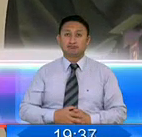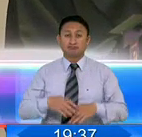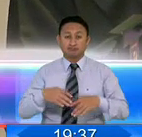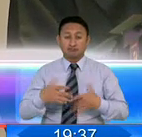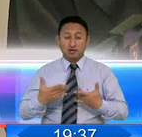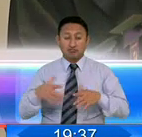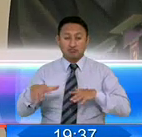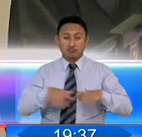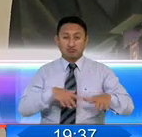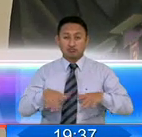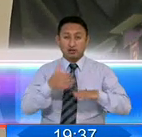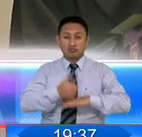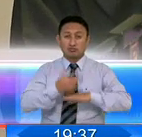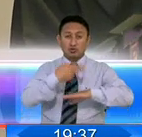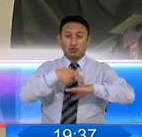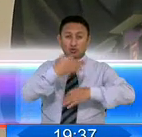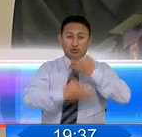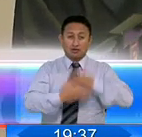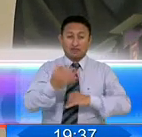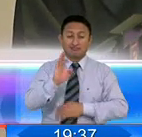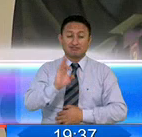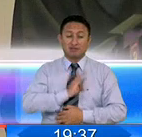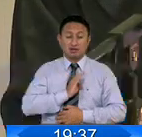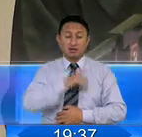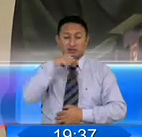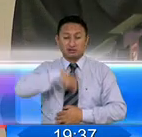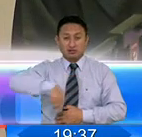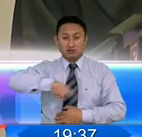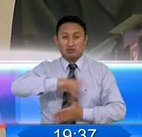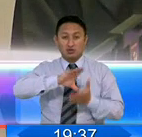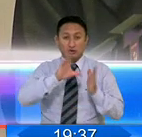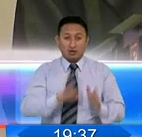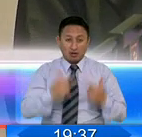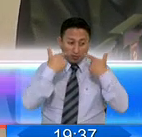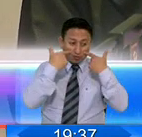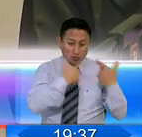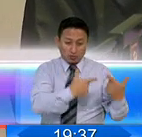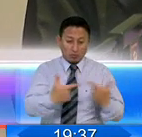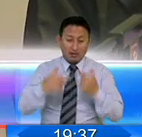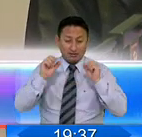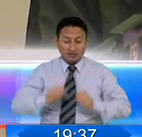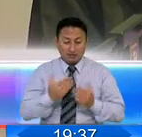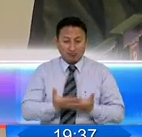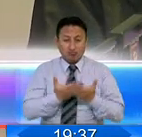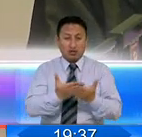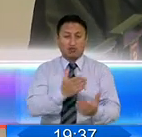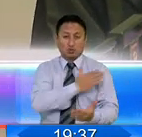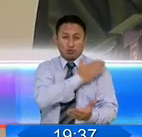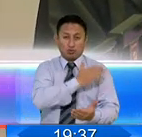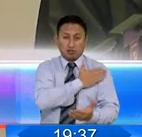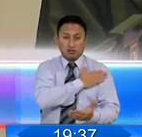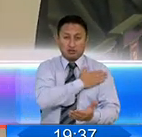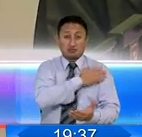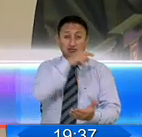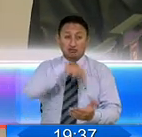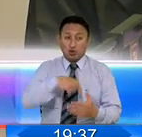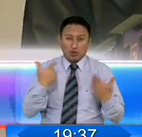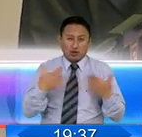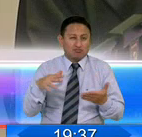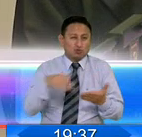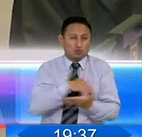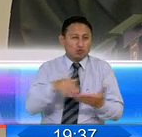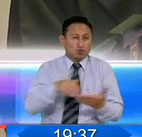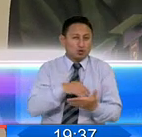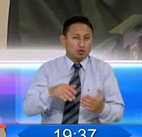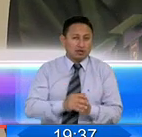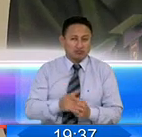Justicia cada día más técnica y más cercana a la ciudadanía, generando confianza, para desaparecer así cualquier duda que pudiera